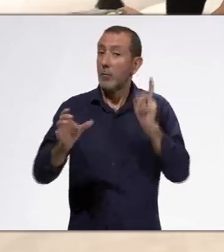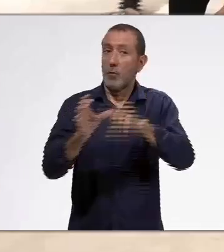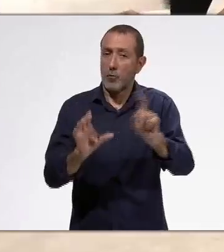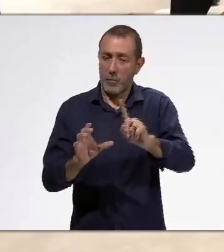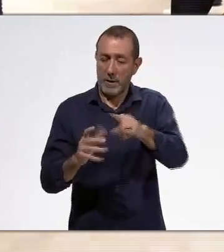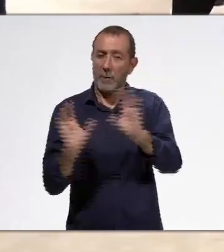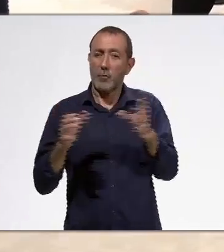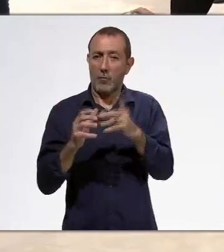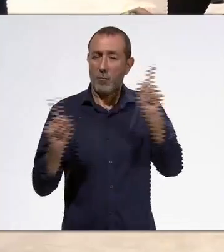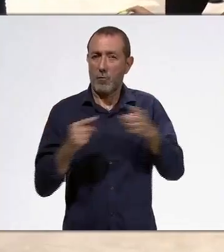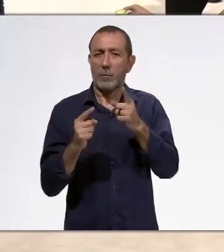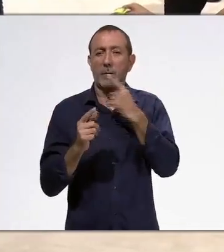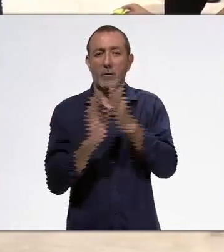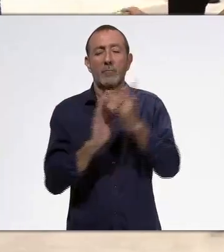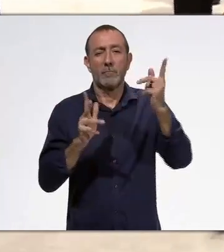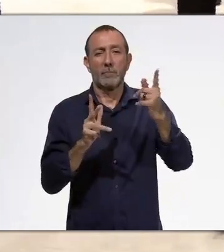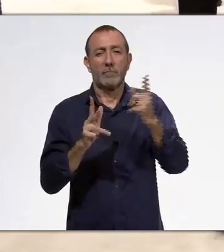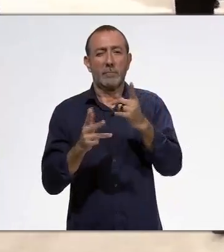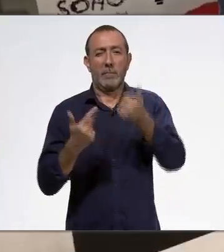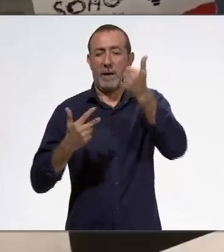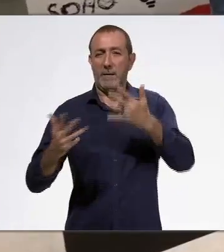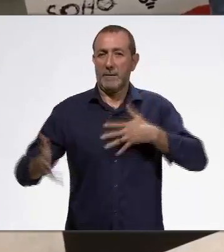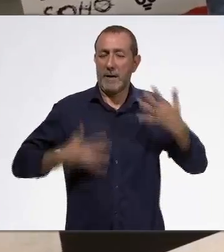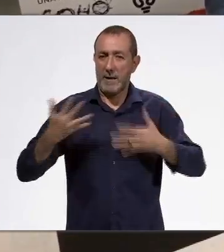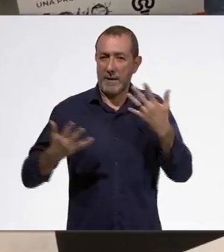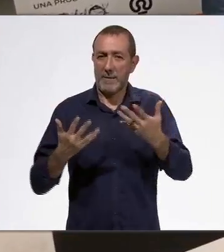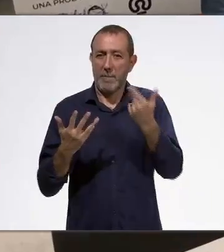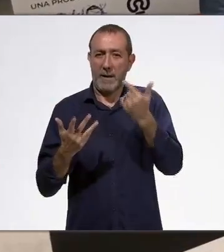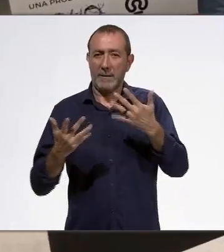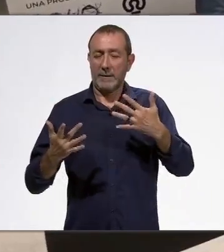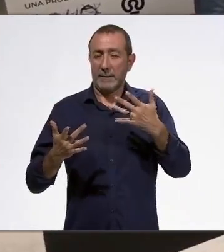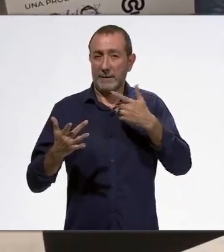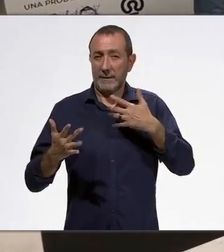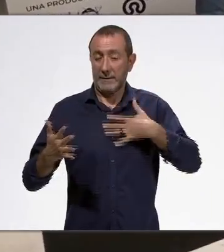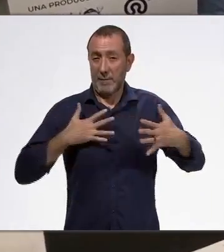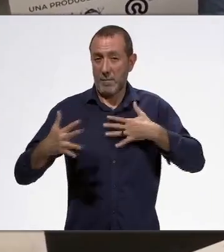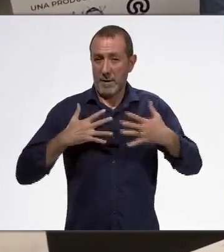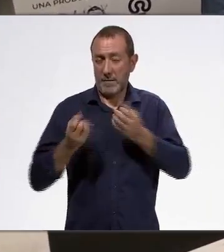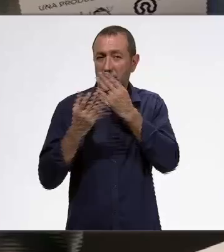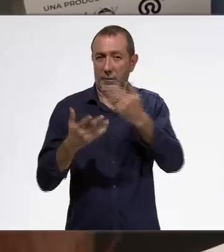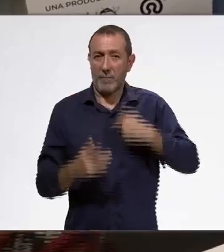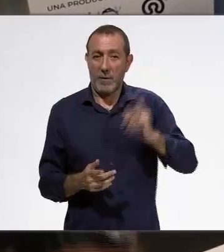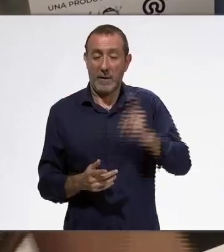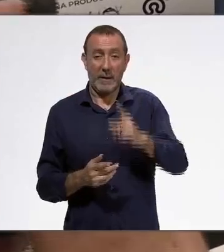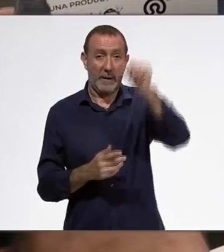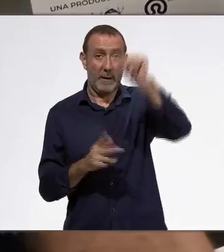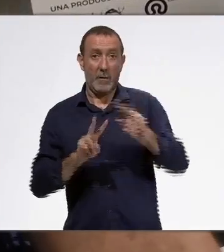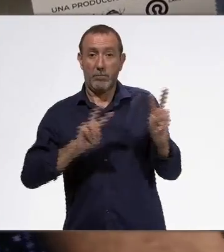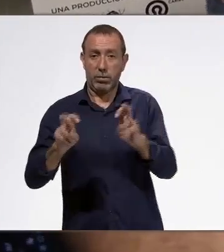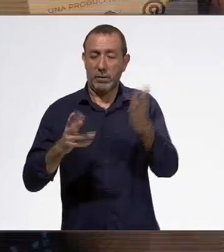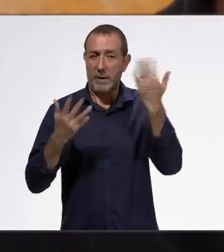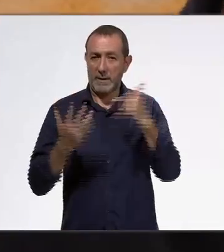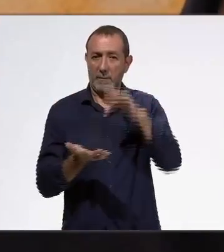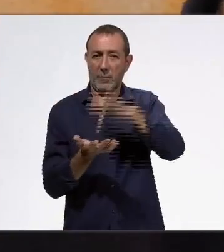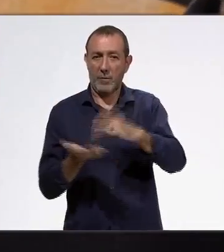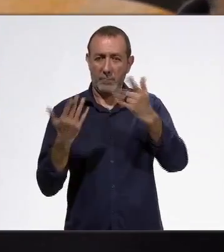actores se trata de una versión desenfadada simpática y vibrante en palabras de su director el estreno fue anoche y